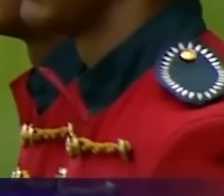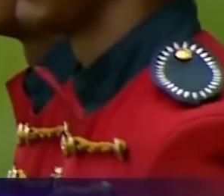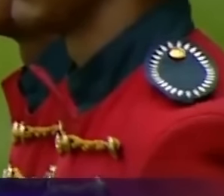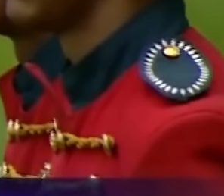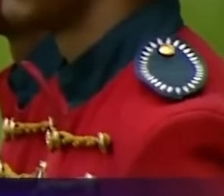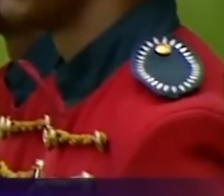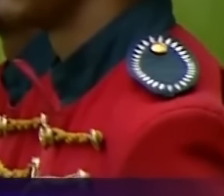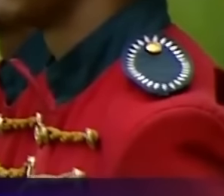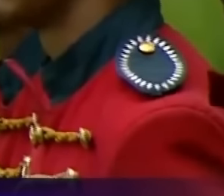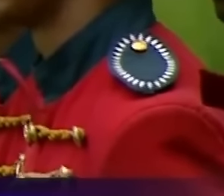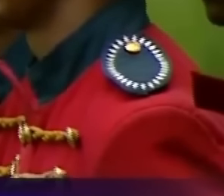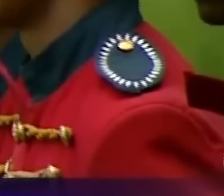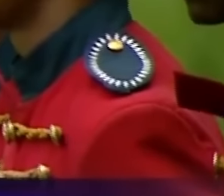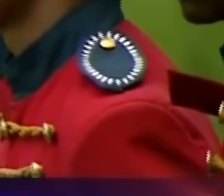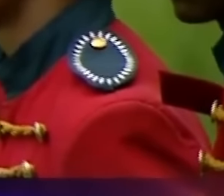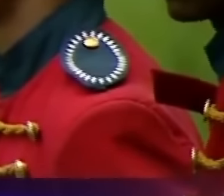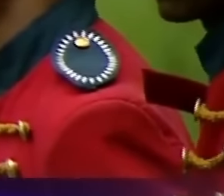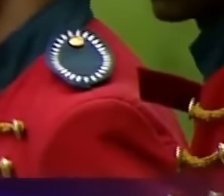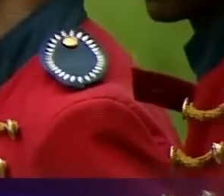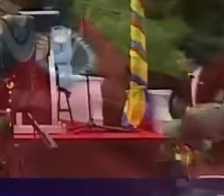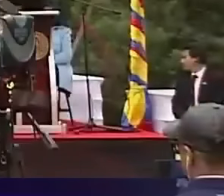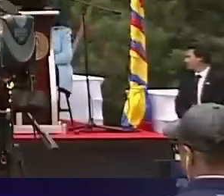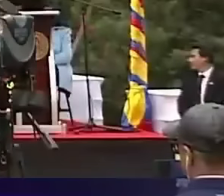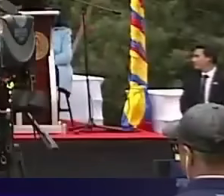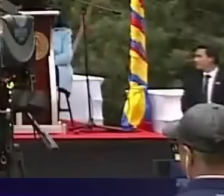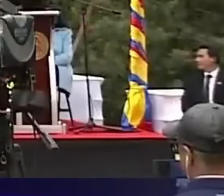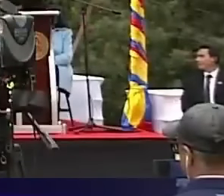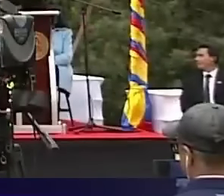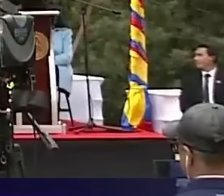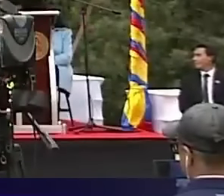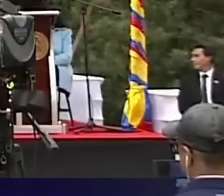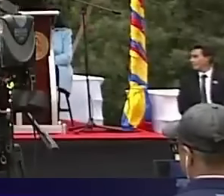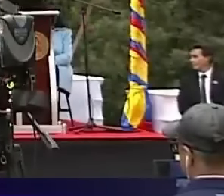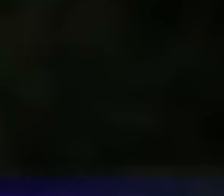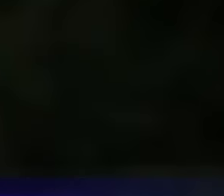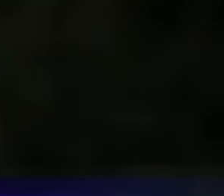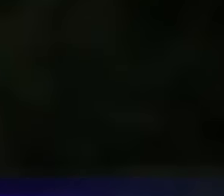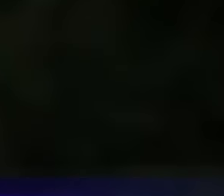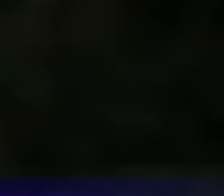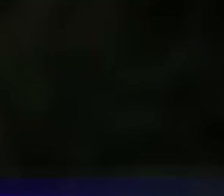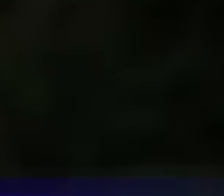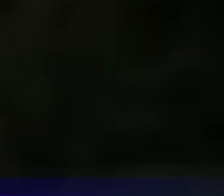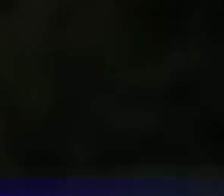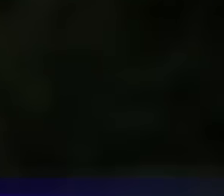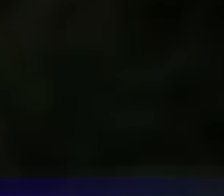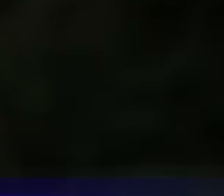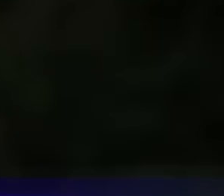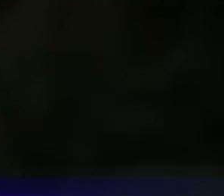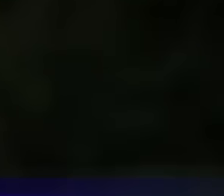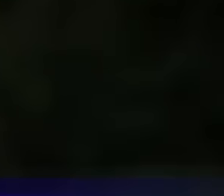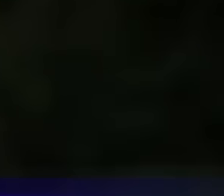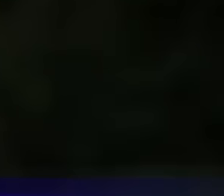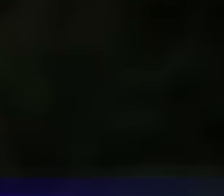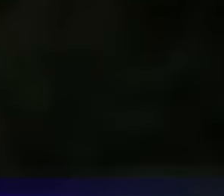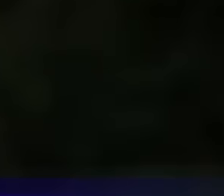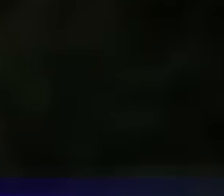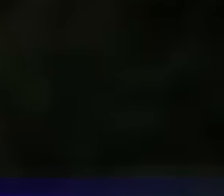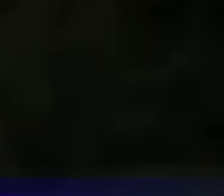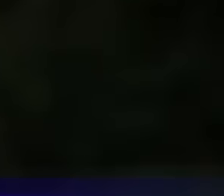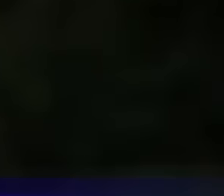Escuchamos al presidente. Saludo muy especial a todos y todas, los y las oficiales,